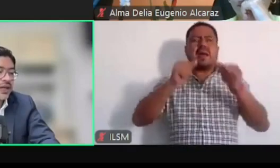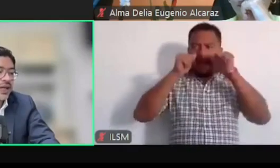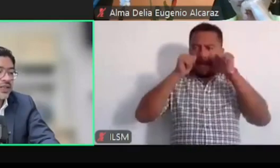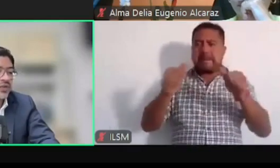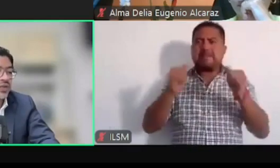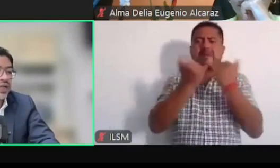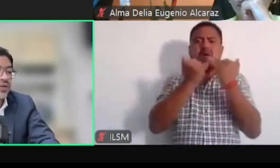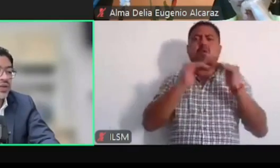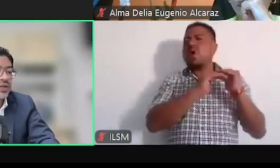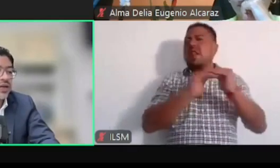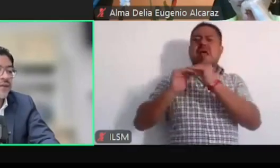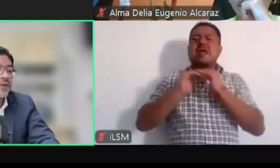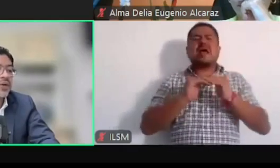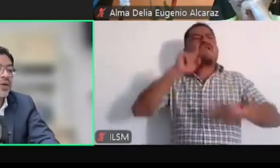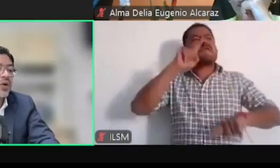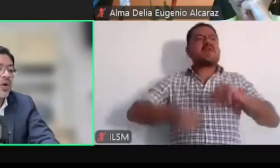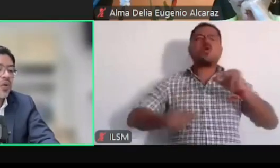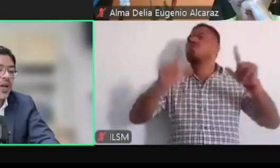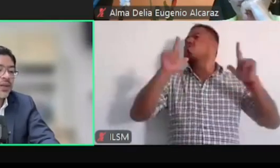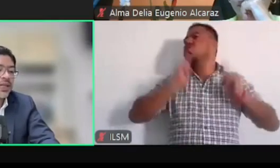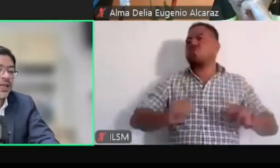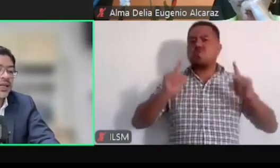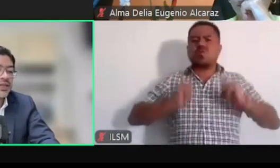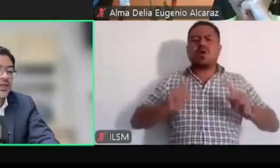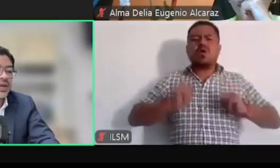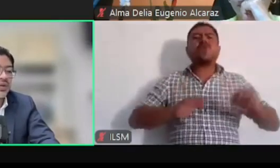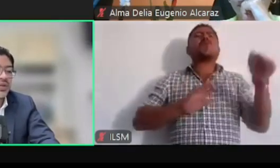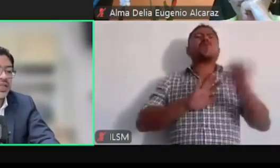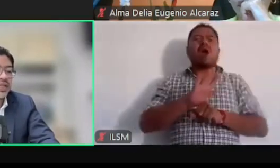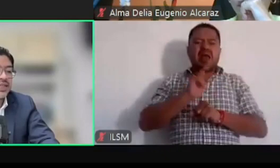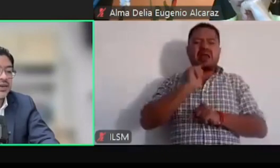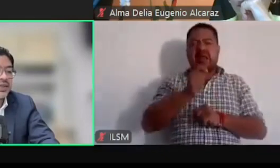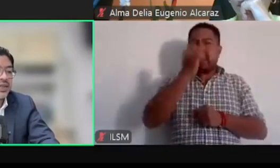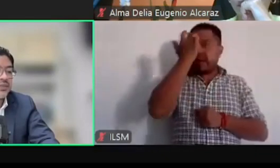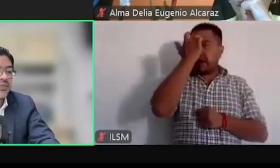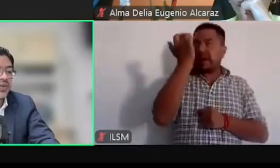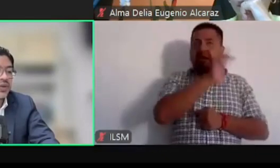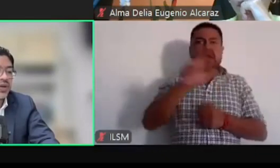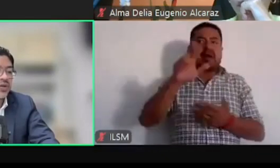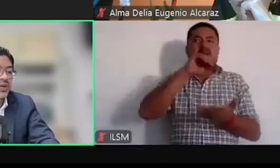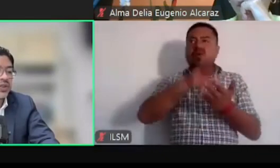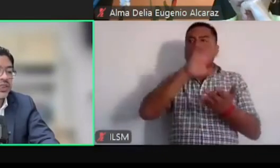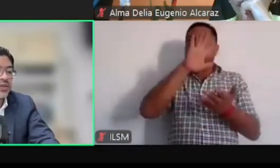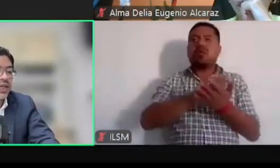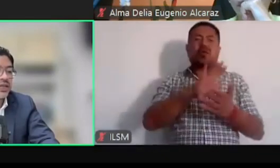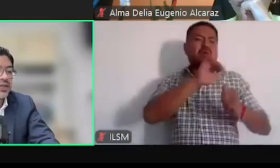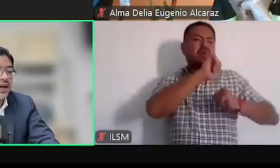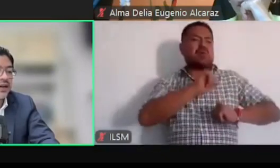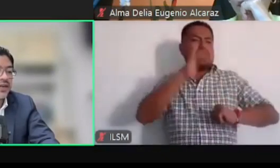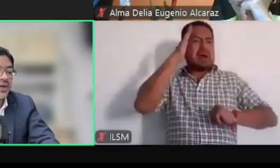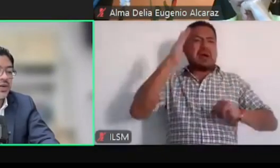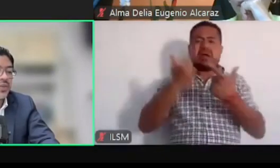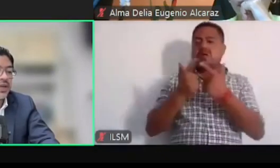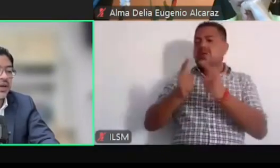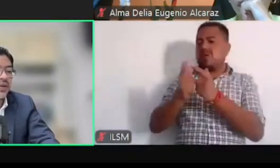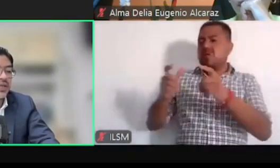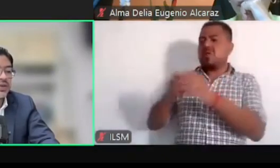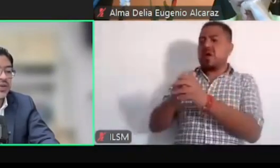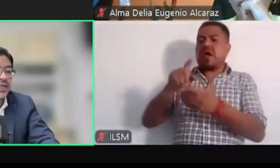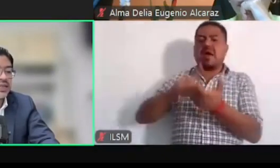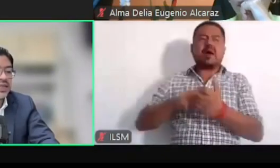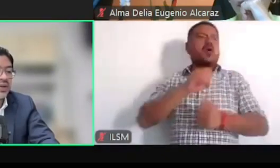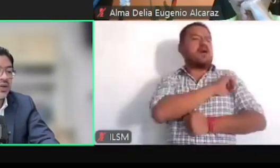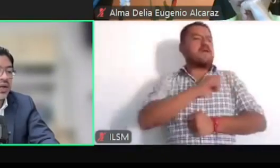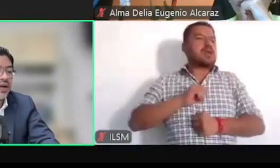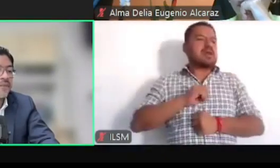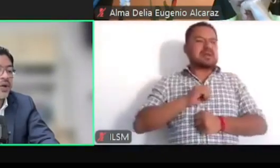se dejaría sin tutela judicial una medida que ha sido reconocida y establecida por los órganos jurisdiccionales a fin de cumplir la obligación